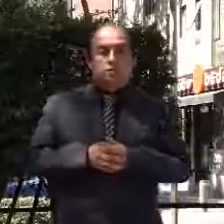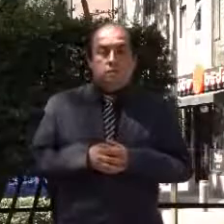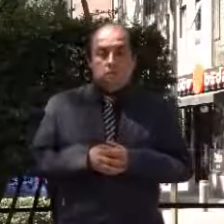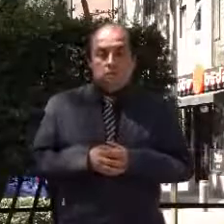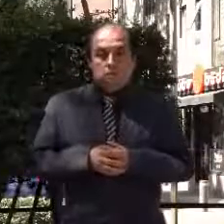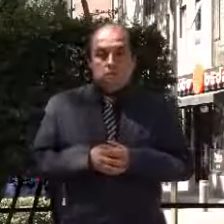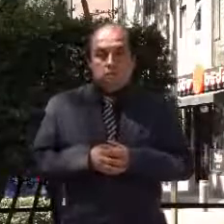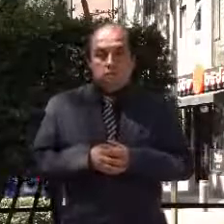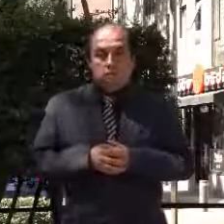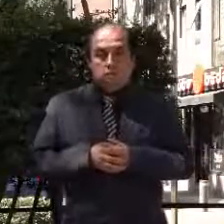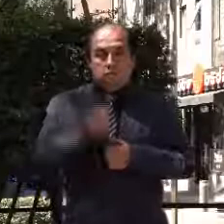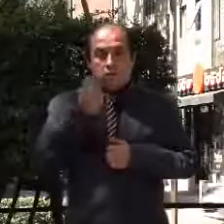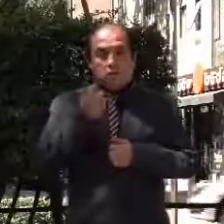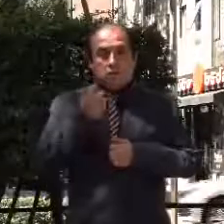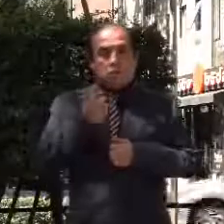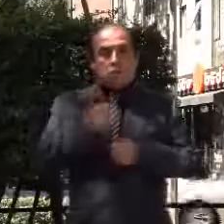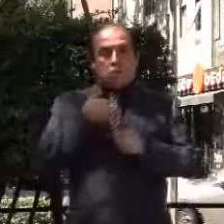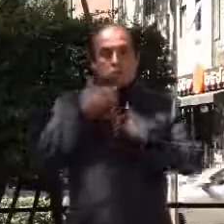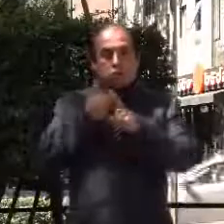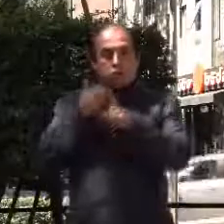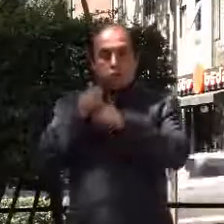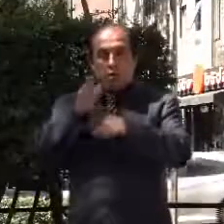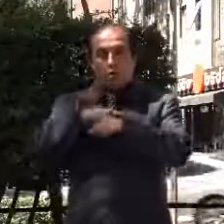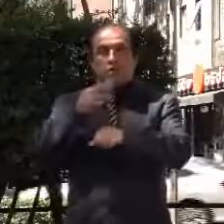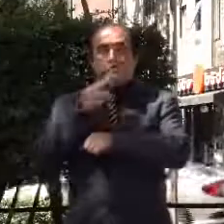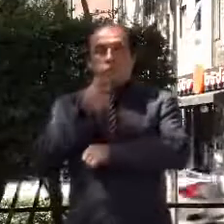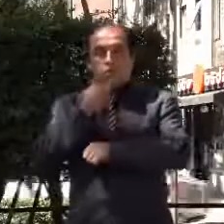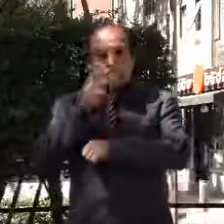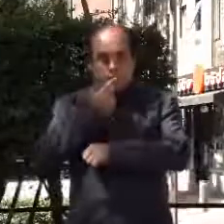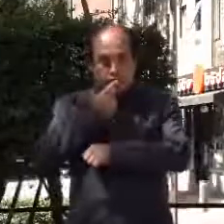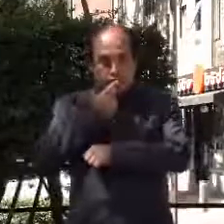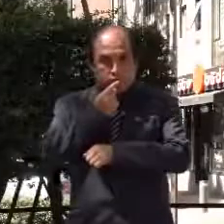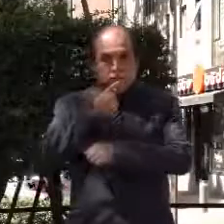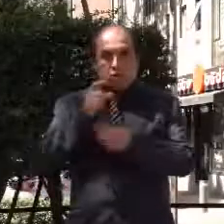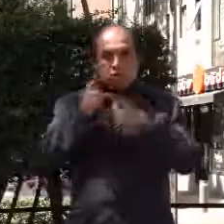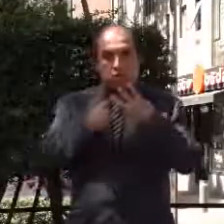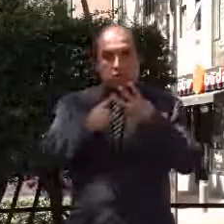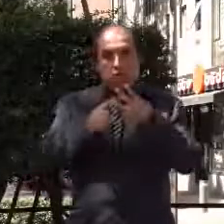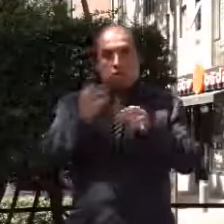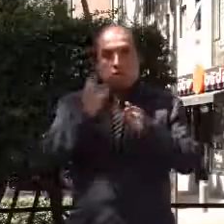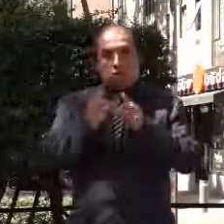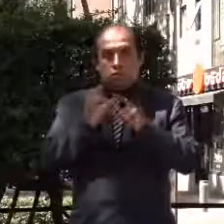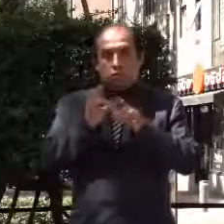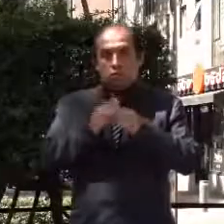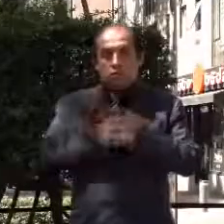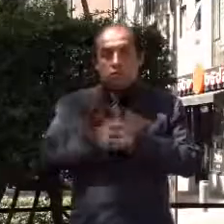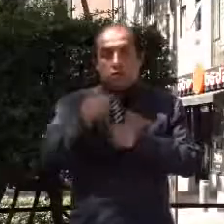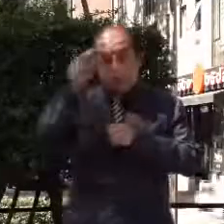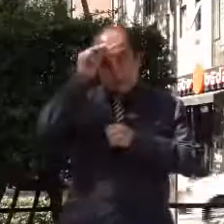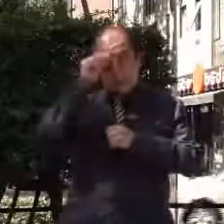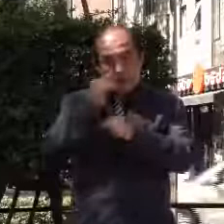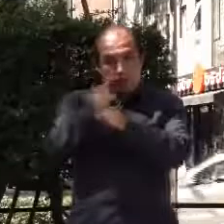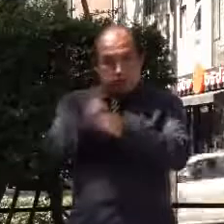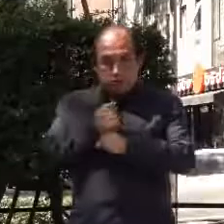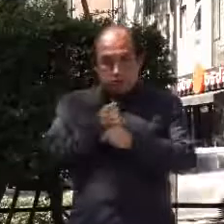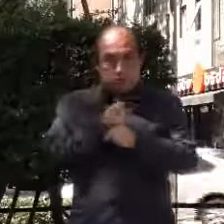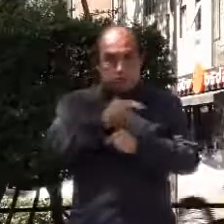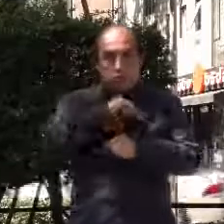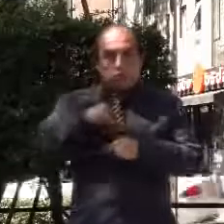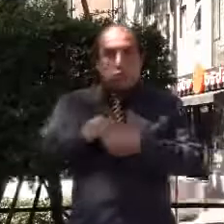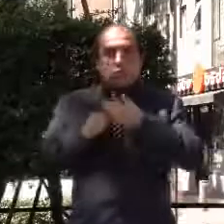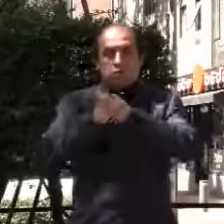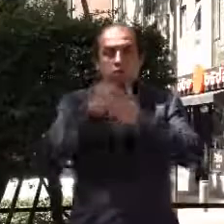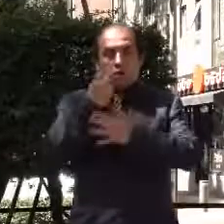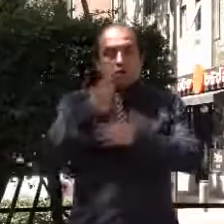Acuérdense, es atención a las causas, más y mejor policía. Y el tercer punto fundamental es inteligencia y investigación, que estamos fortaleciendo mucho